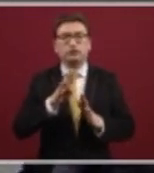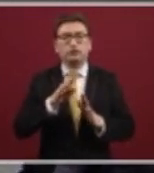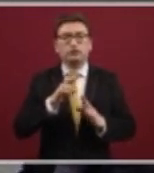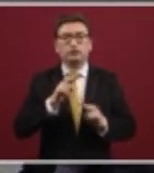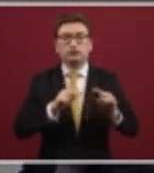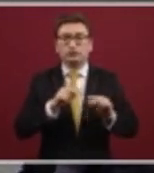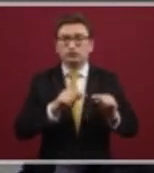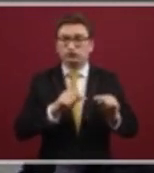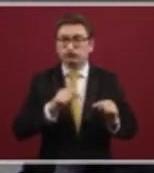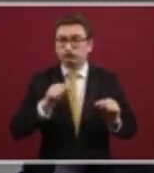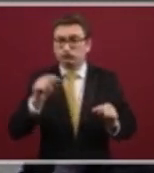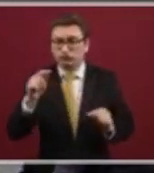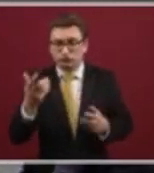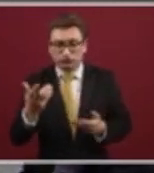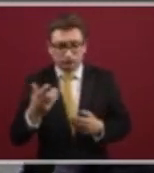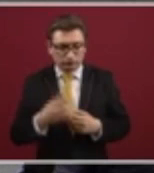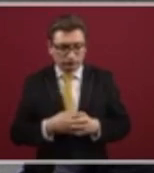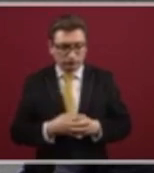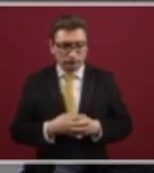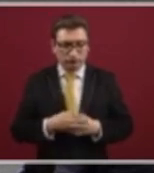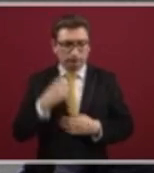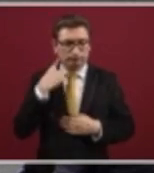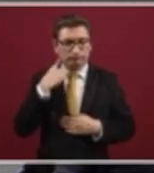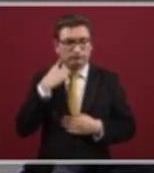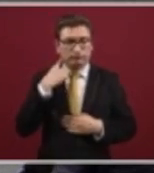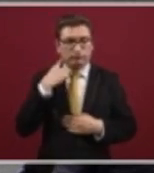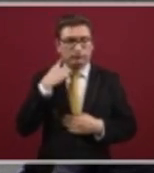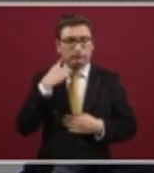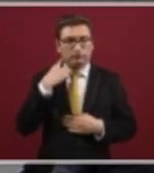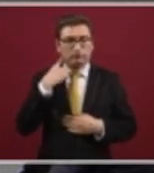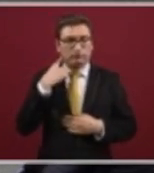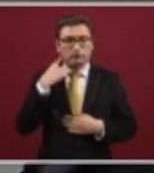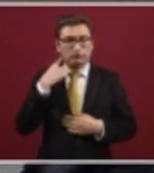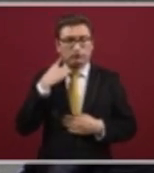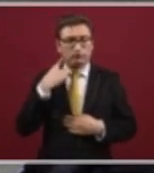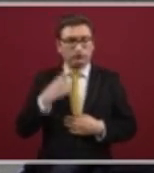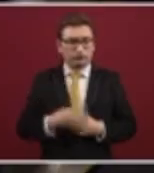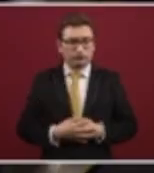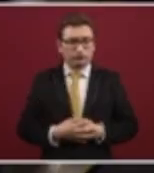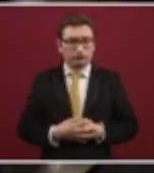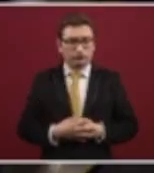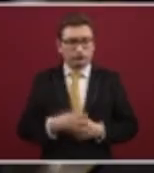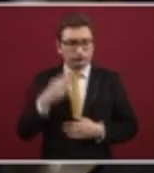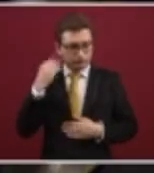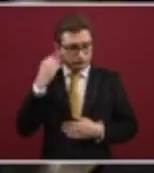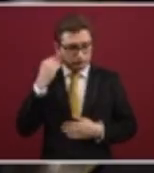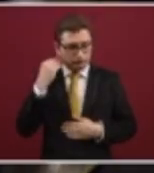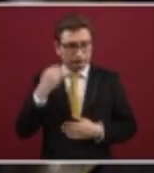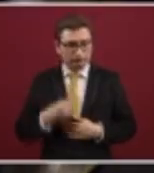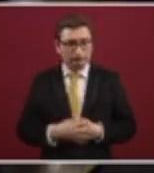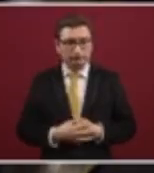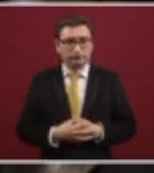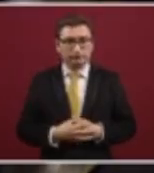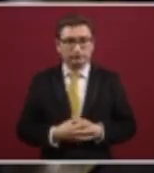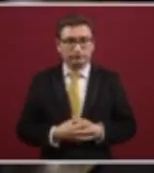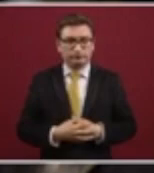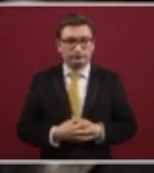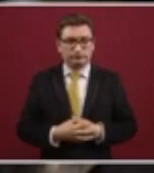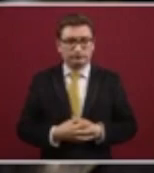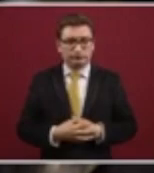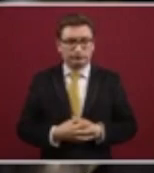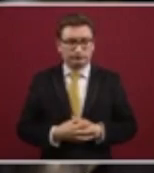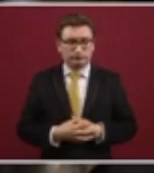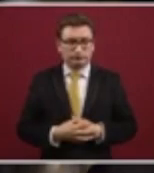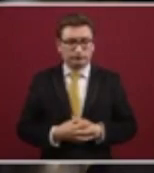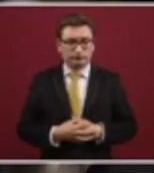como pasó en Corea, España, Irlanda, Singapur, Malasia. No, caray, pues ahí hay algo que tienen que remangarse